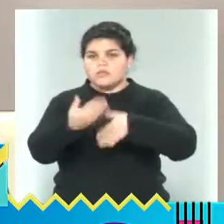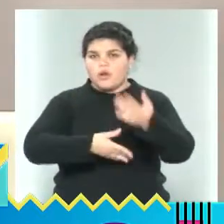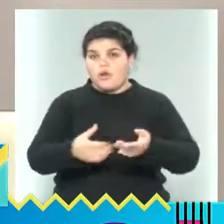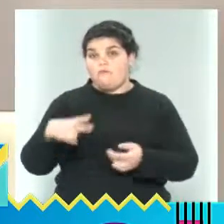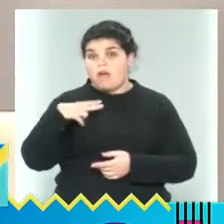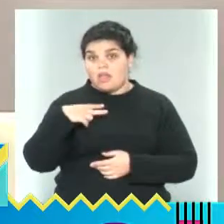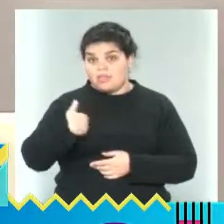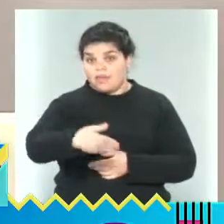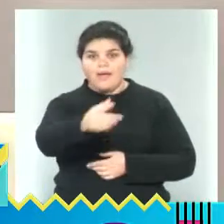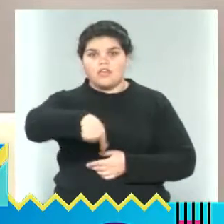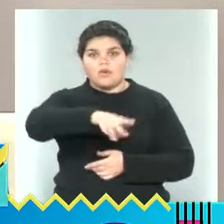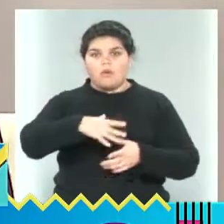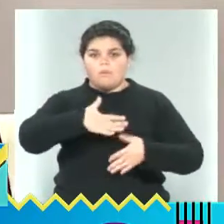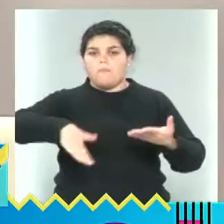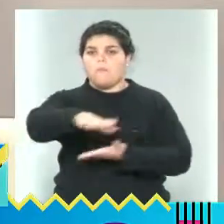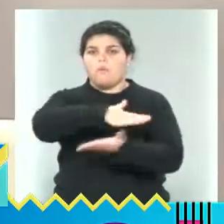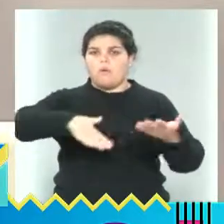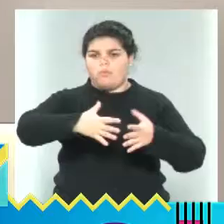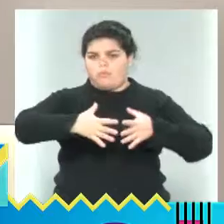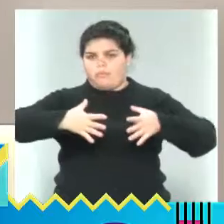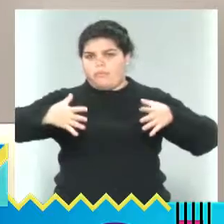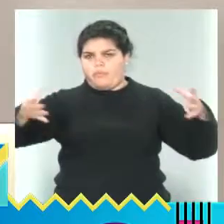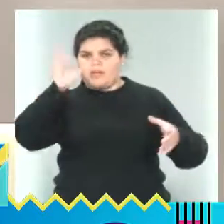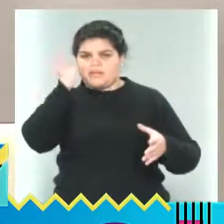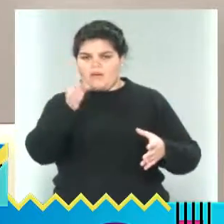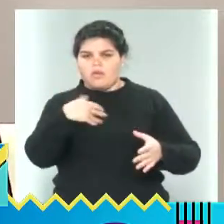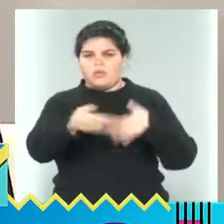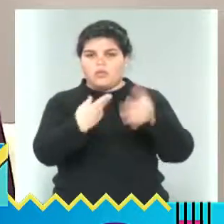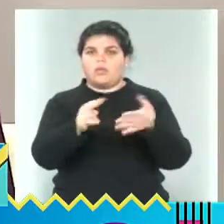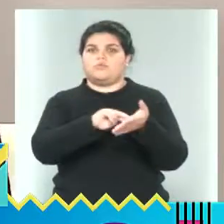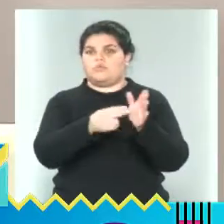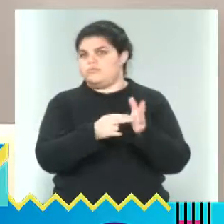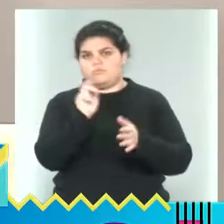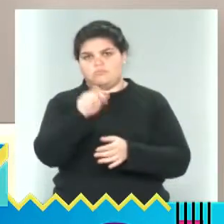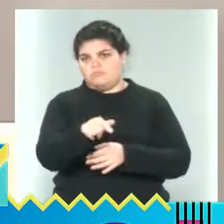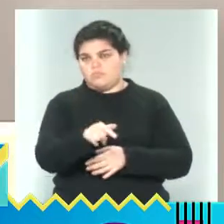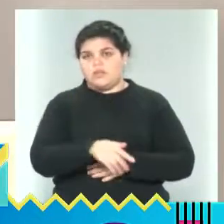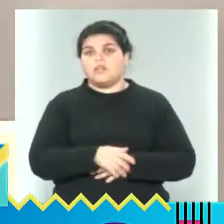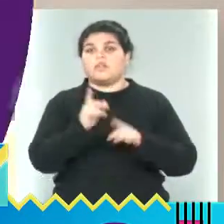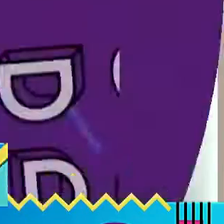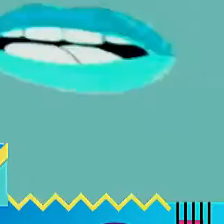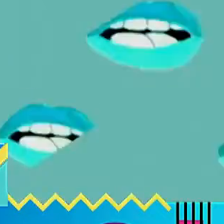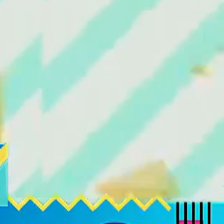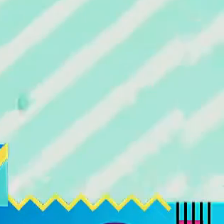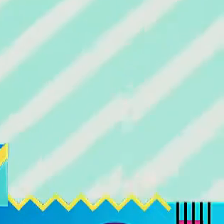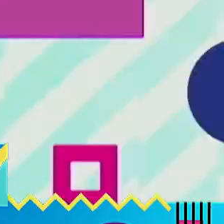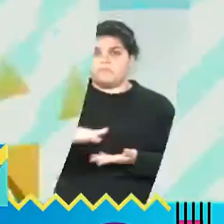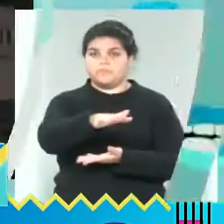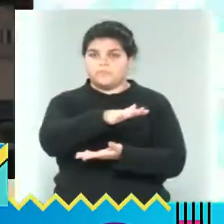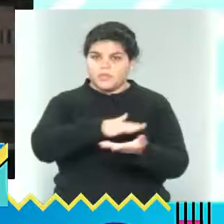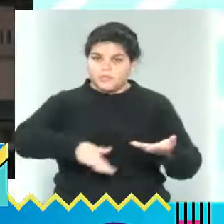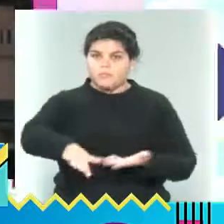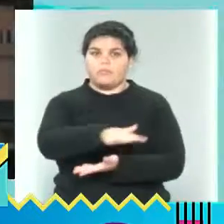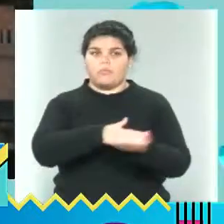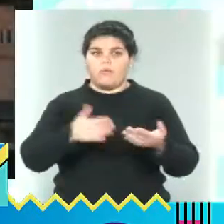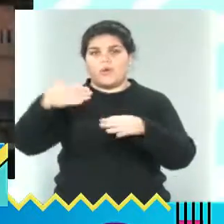genera también una serie de problemas de tipo sociales y derivados. Y a la vez, las poblaciones, por ejemplo las de las grandes ciudades, las que